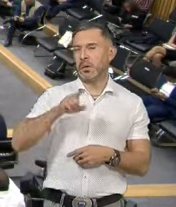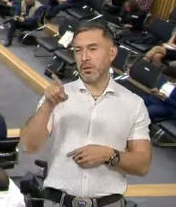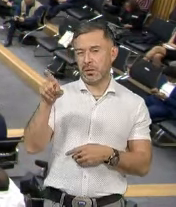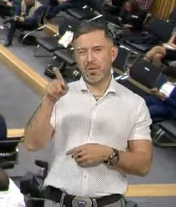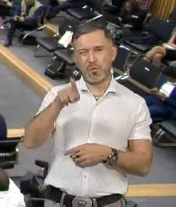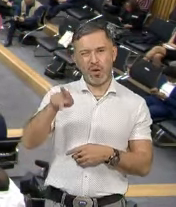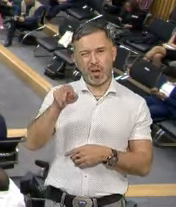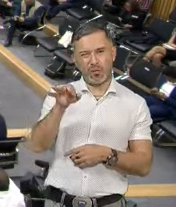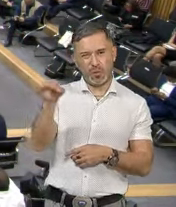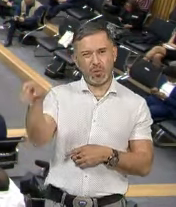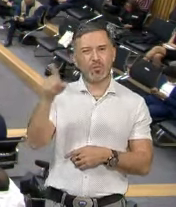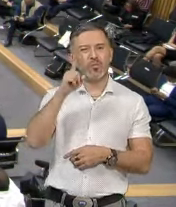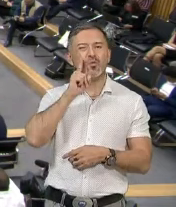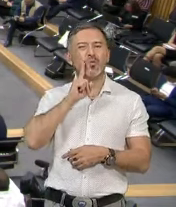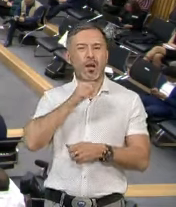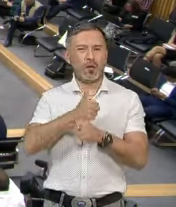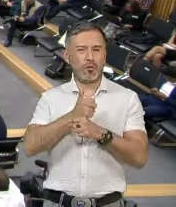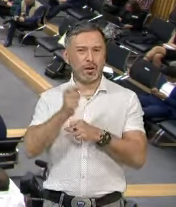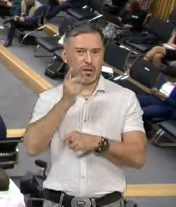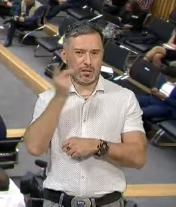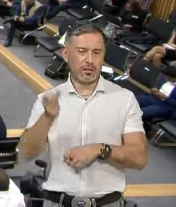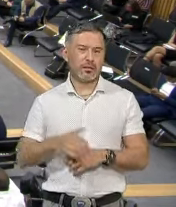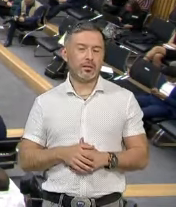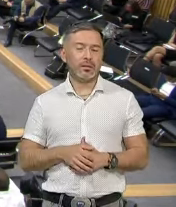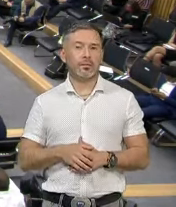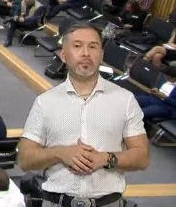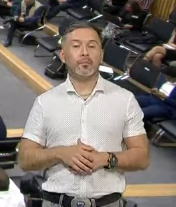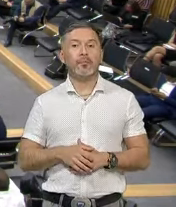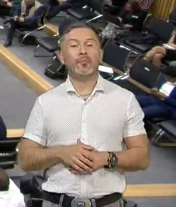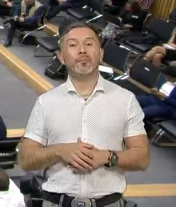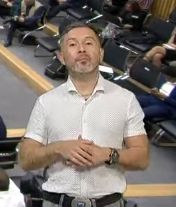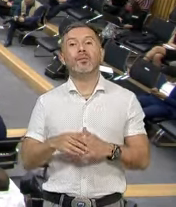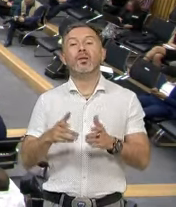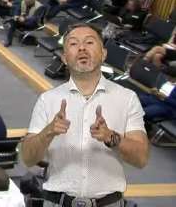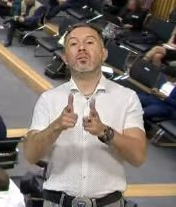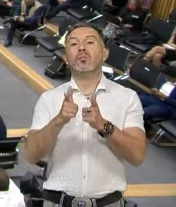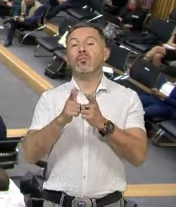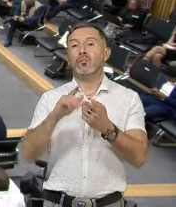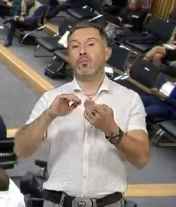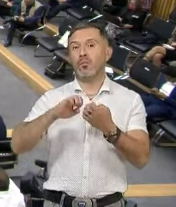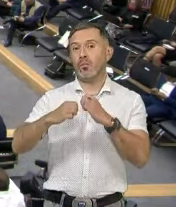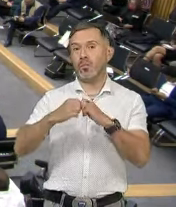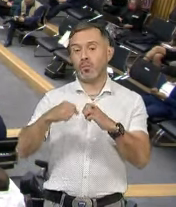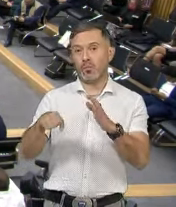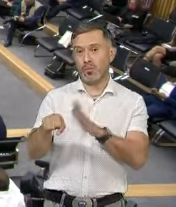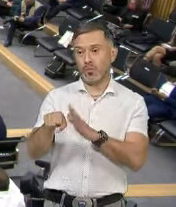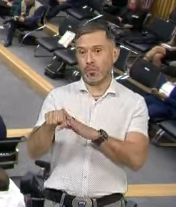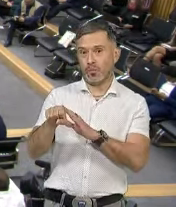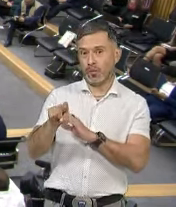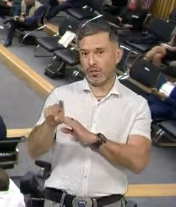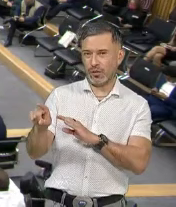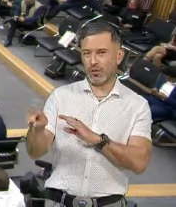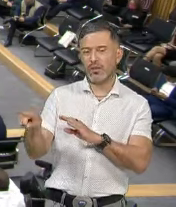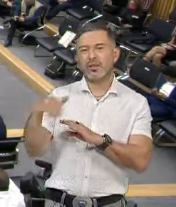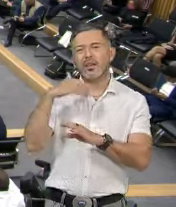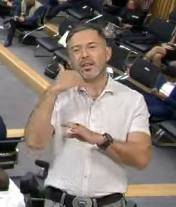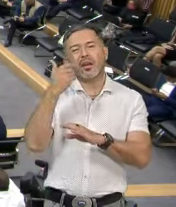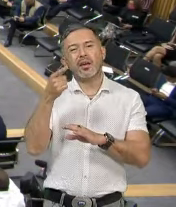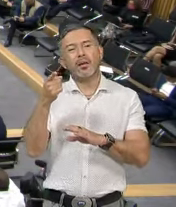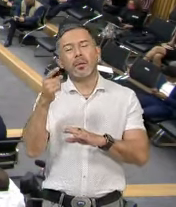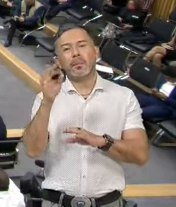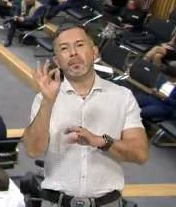aquí el bloque opositor está pretendiendo hacer es